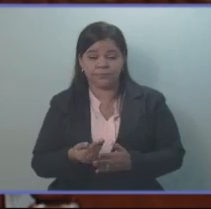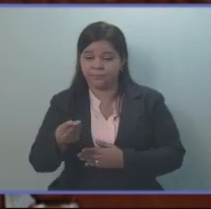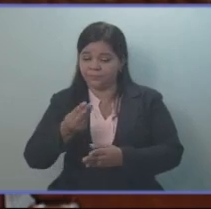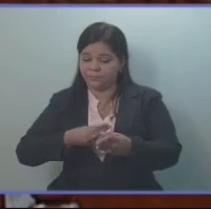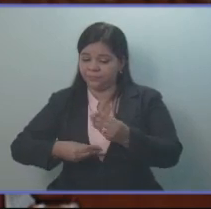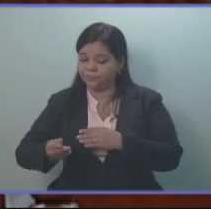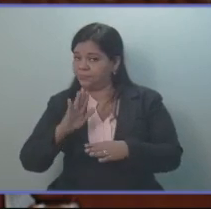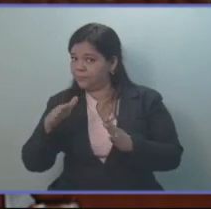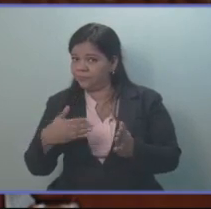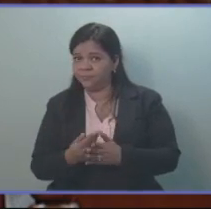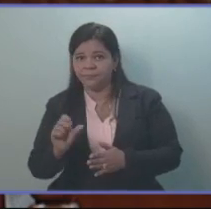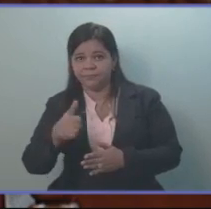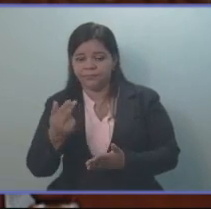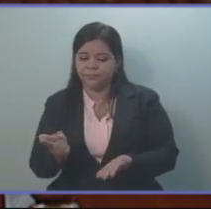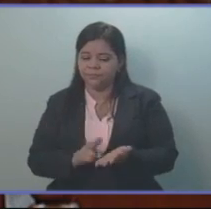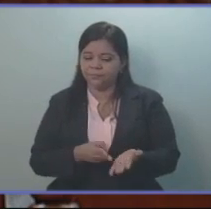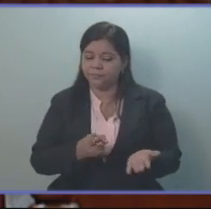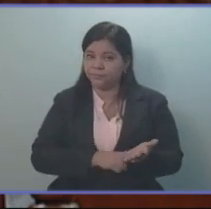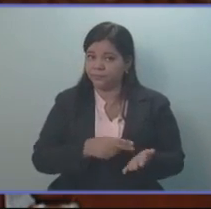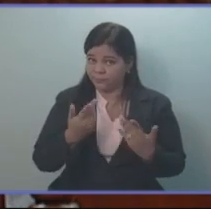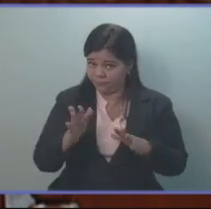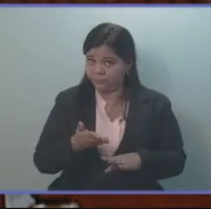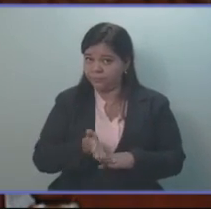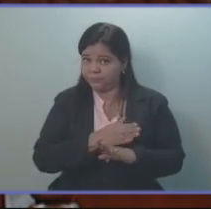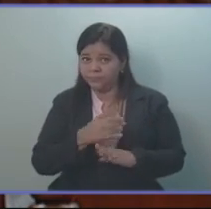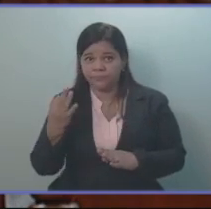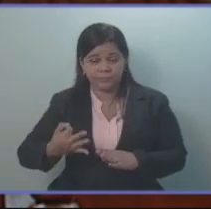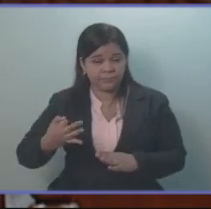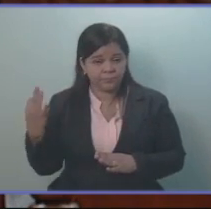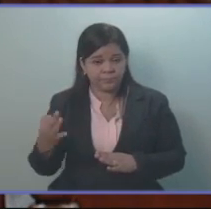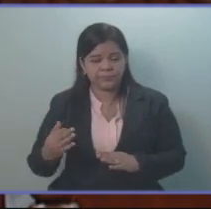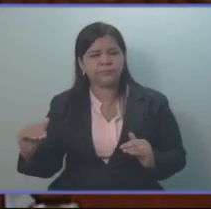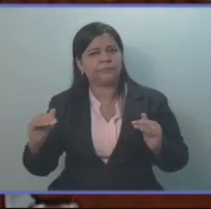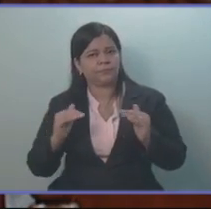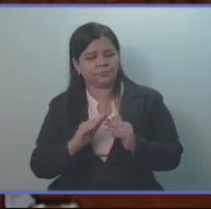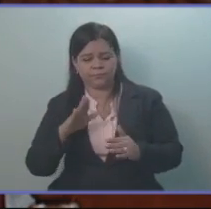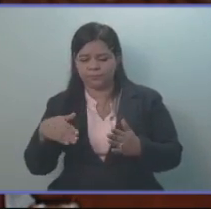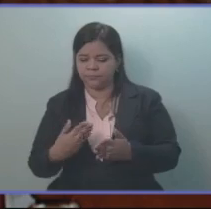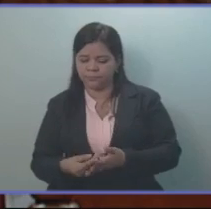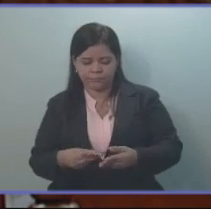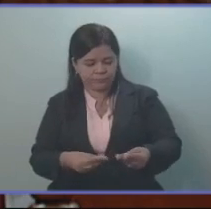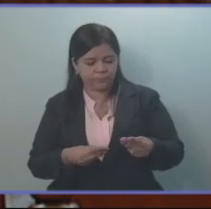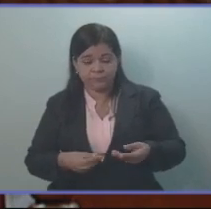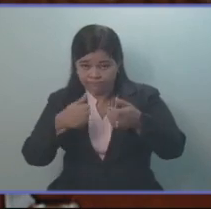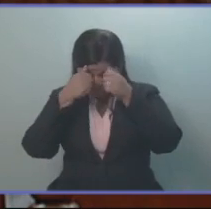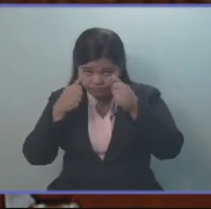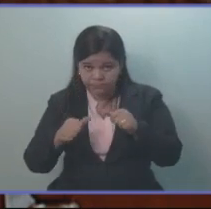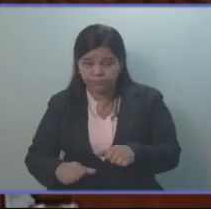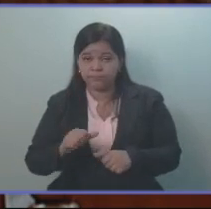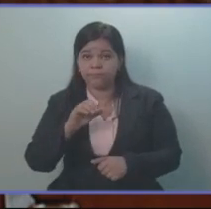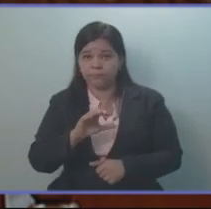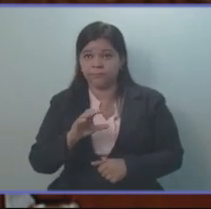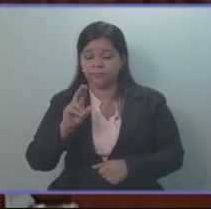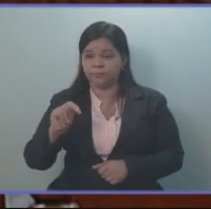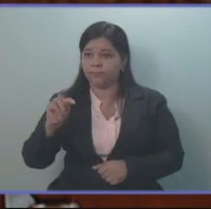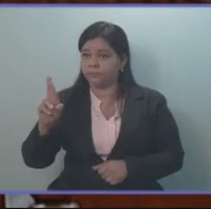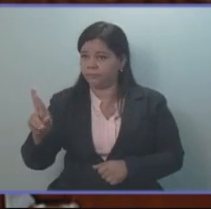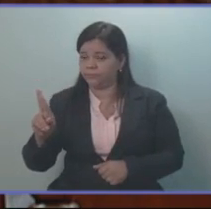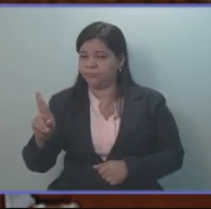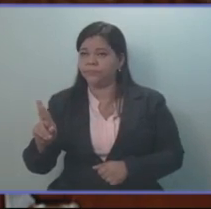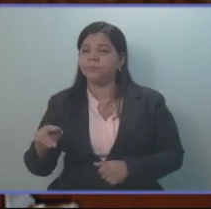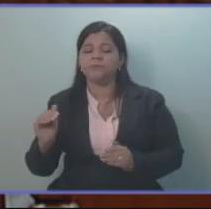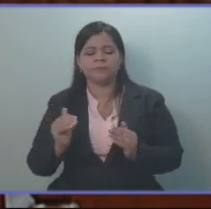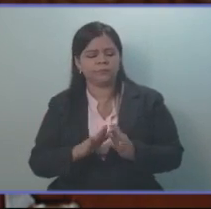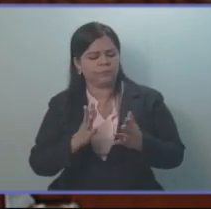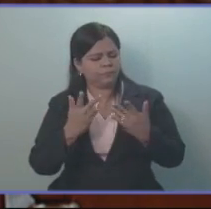demás actos contratados y diligenciados que fueren necesarios, así como los documentos sujetos a aprobación por el CNR